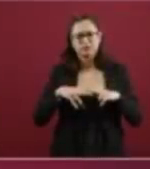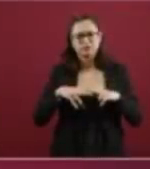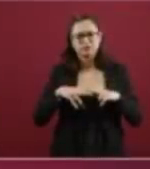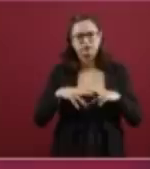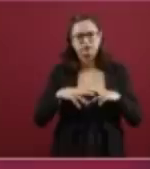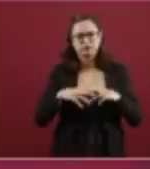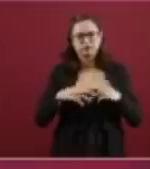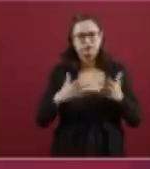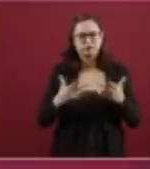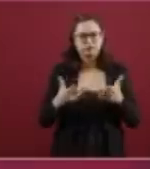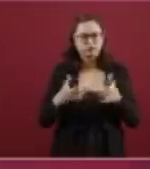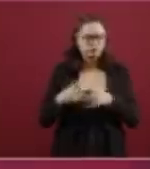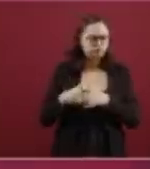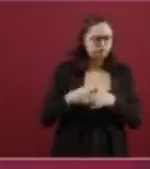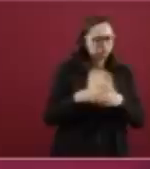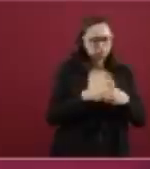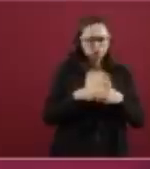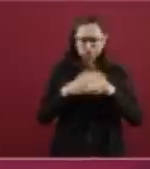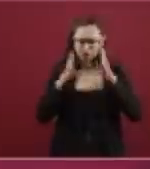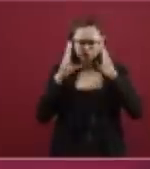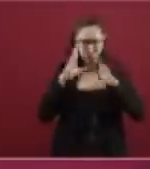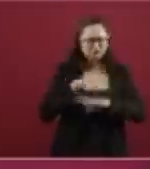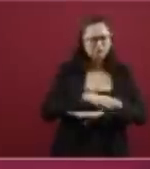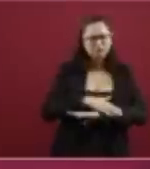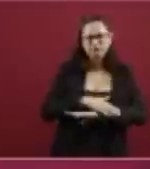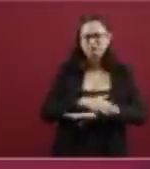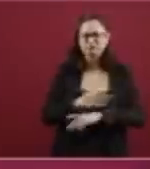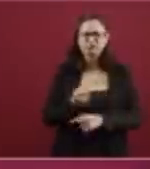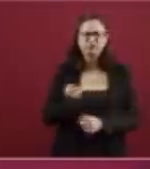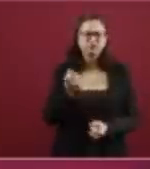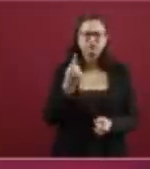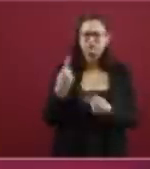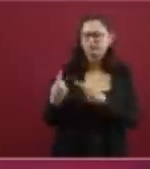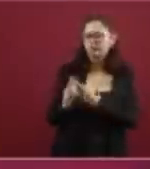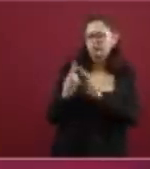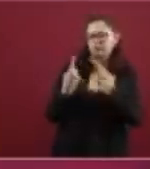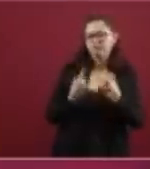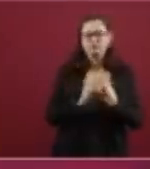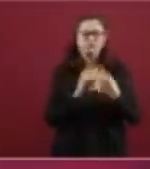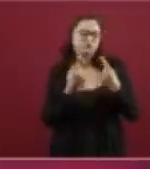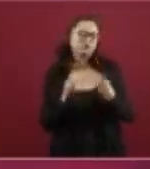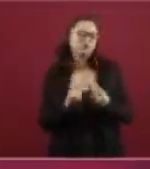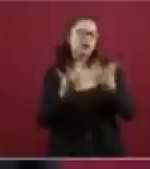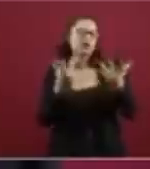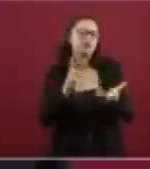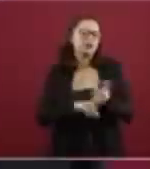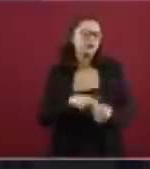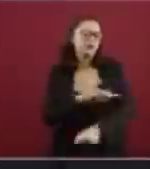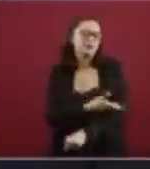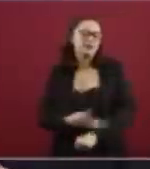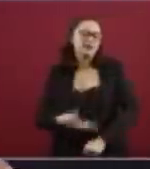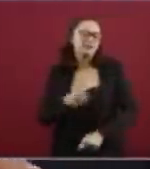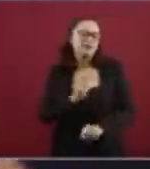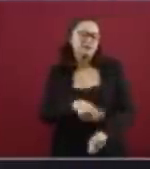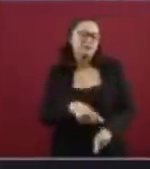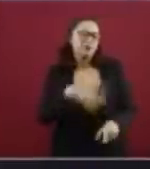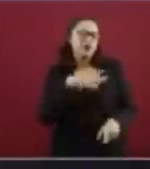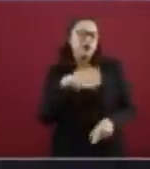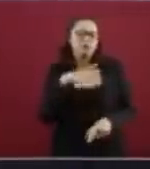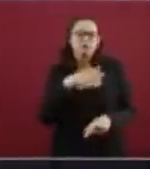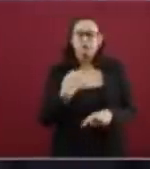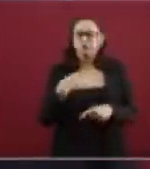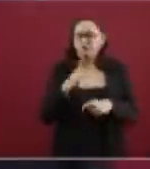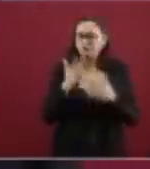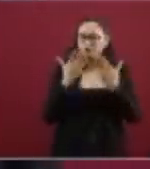no deja de haber diferencias en todos lados, bueno, hasta en nuestras familias nos peleamos, pero no hay